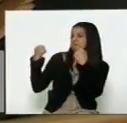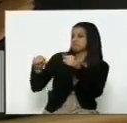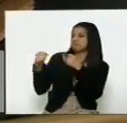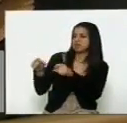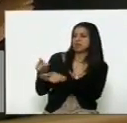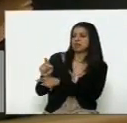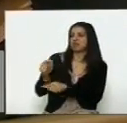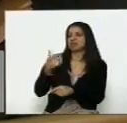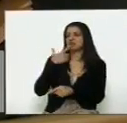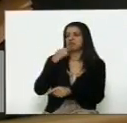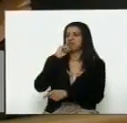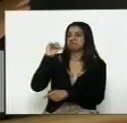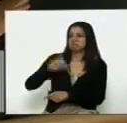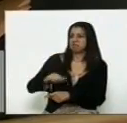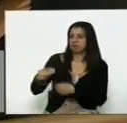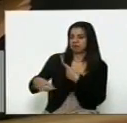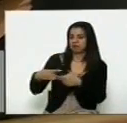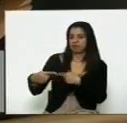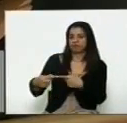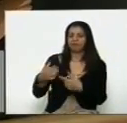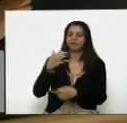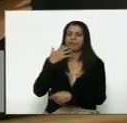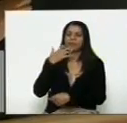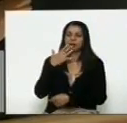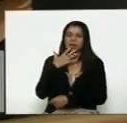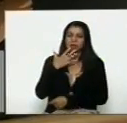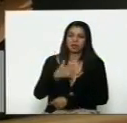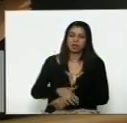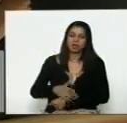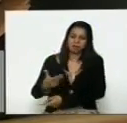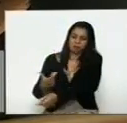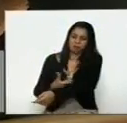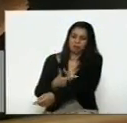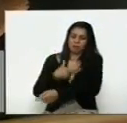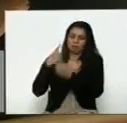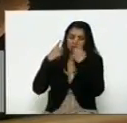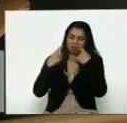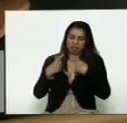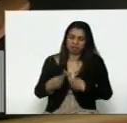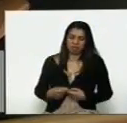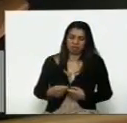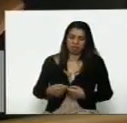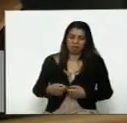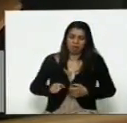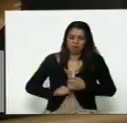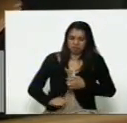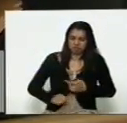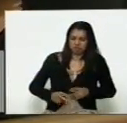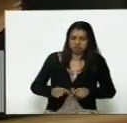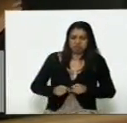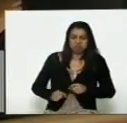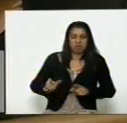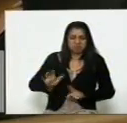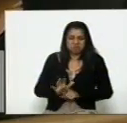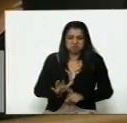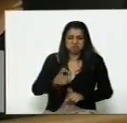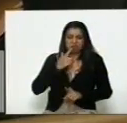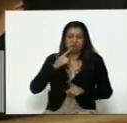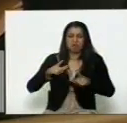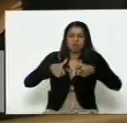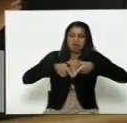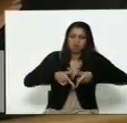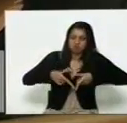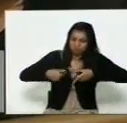e innecesarias de episiotomía, maniobra de pujo, presión del fondo